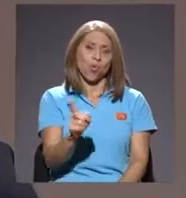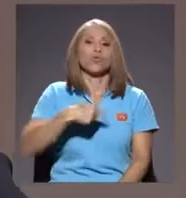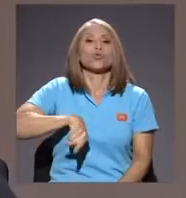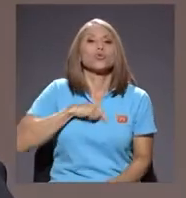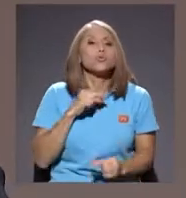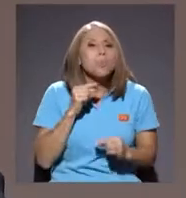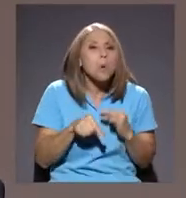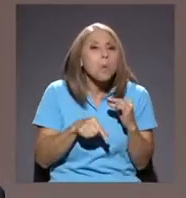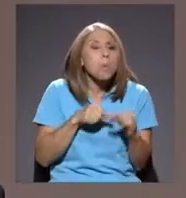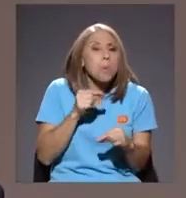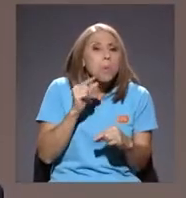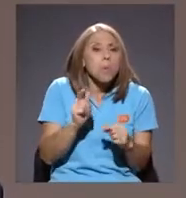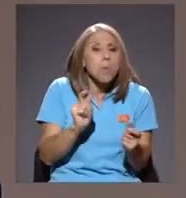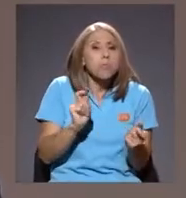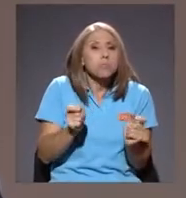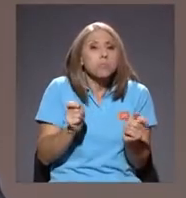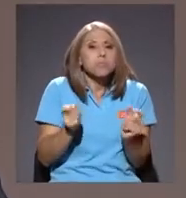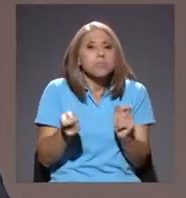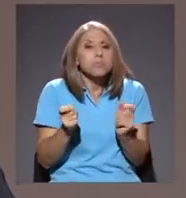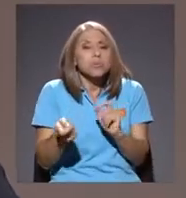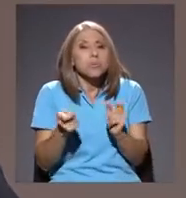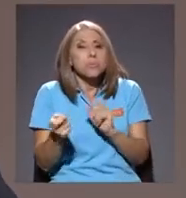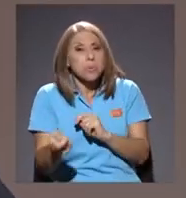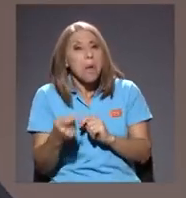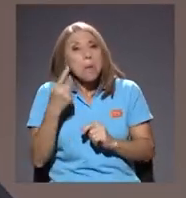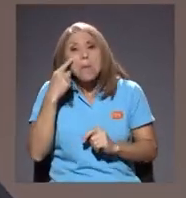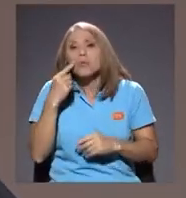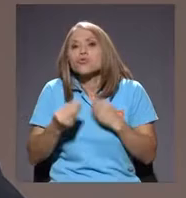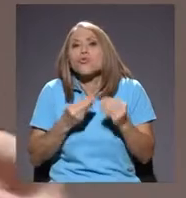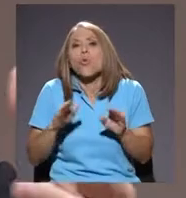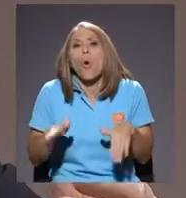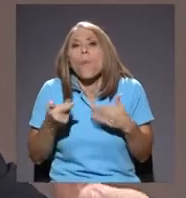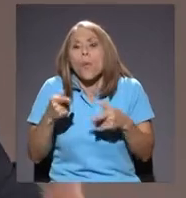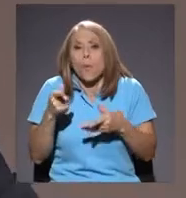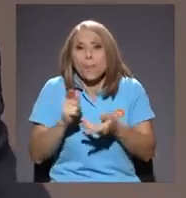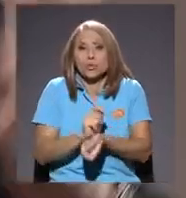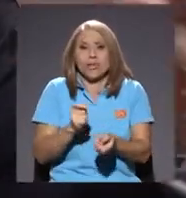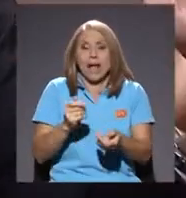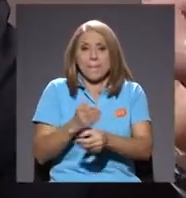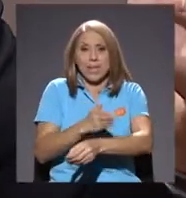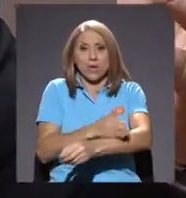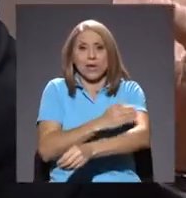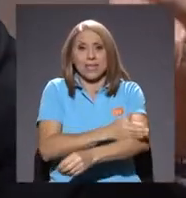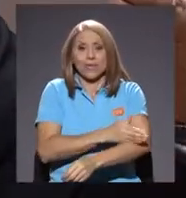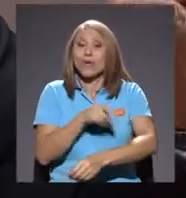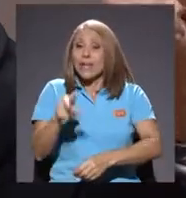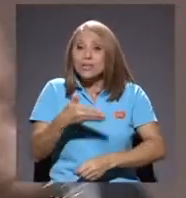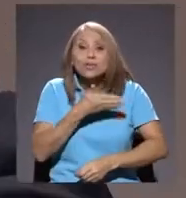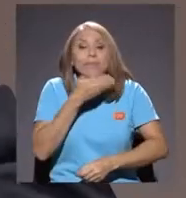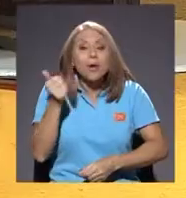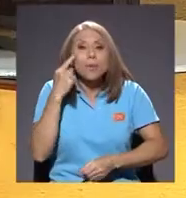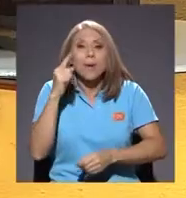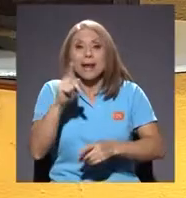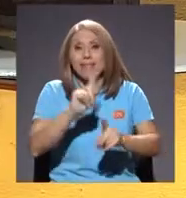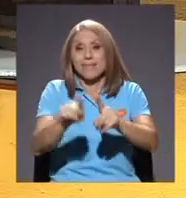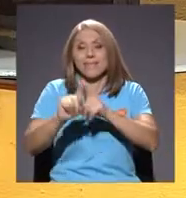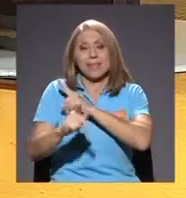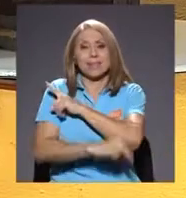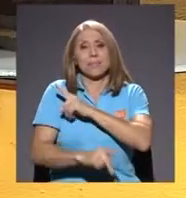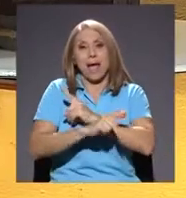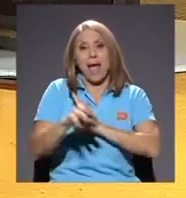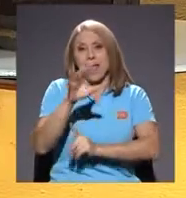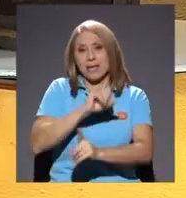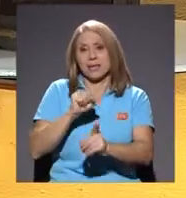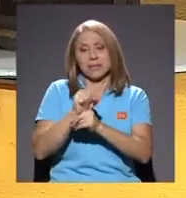y eso es mucho más eficiente para las sociedades que tratar de revolucionar las salvo cuando estamos en un distante rincón donde ya el sistema